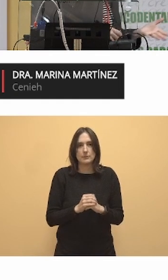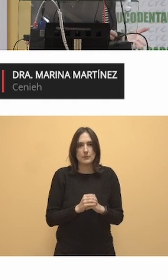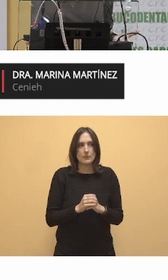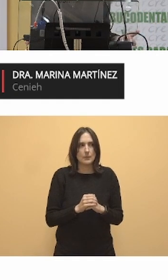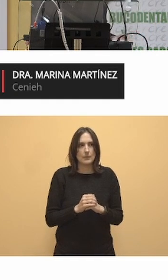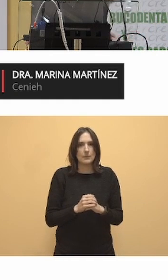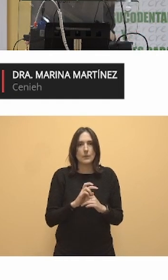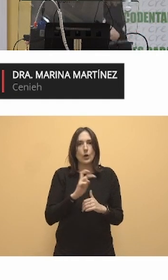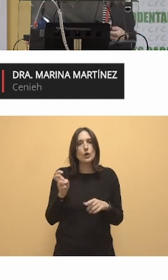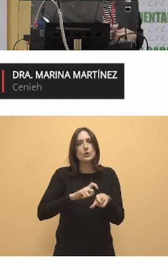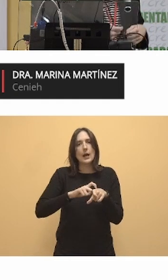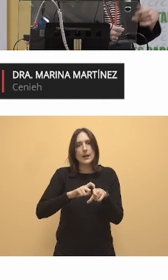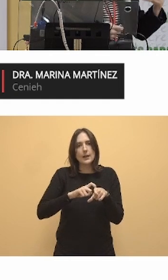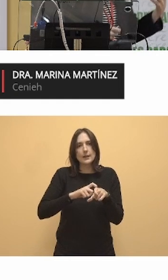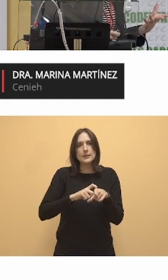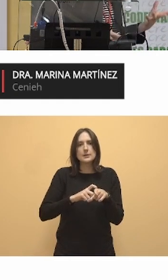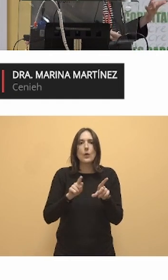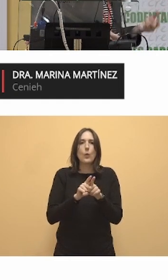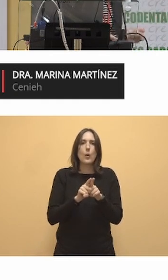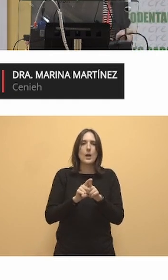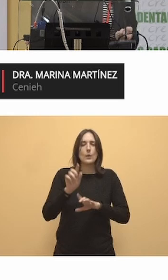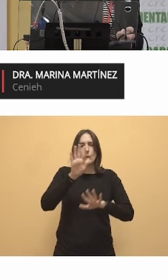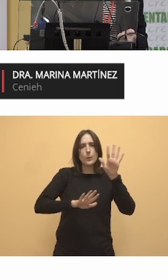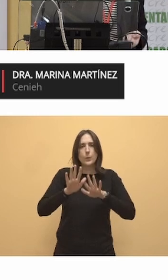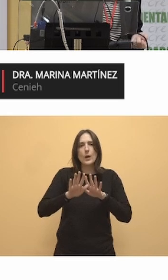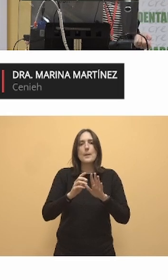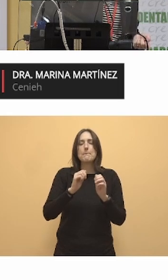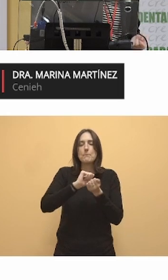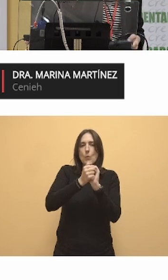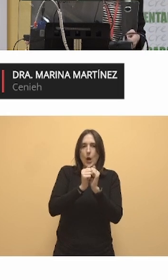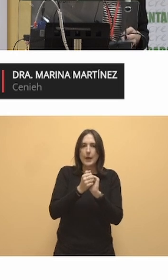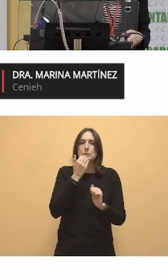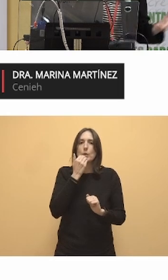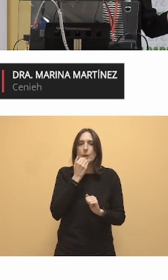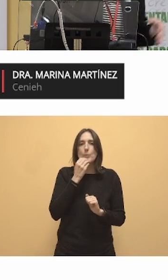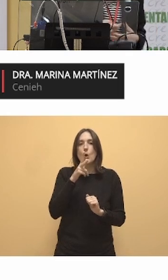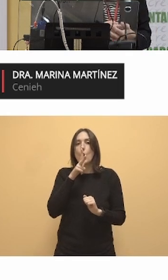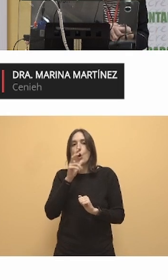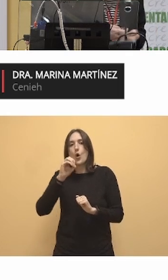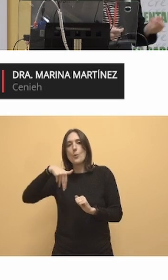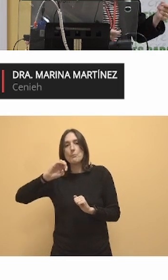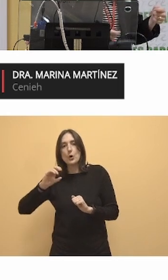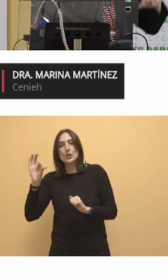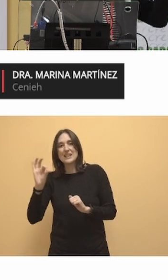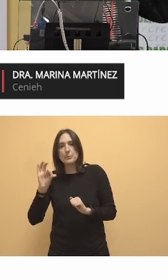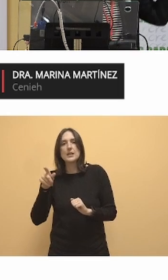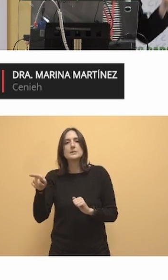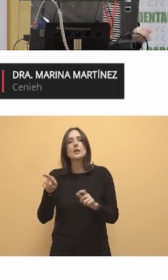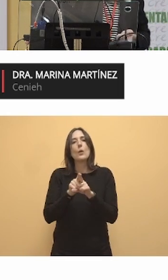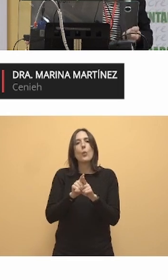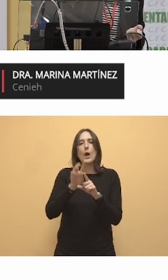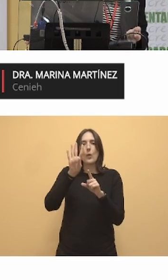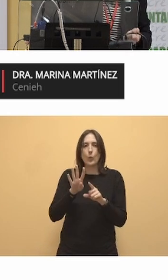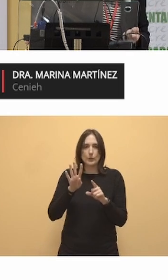Otro rasgo primitivo es la complejidad de los molares. Aquí tenéis el Homo sapiens, que se caracteriza sobre todo por 4